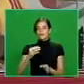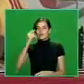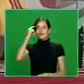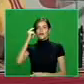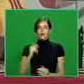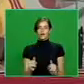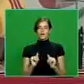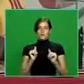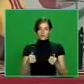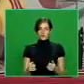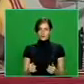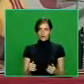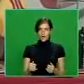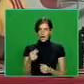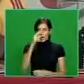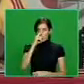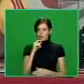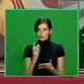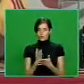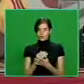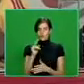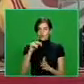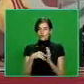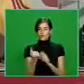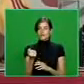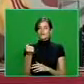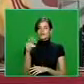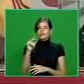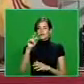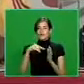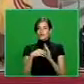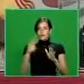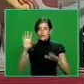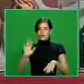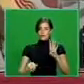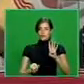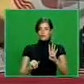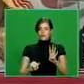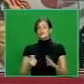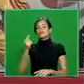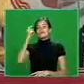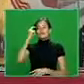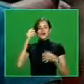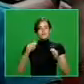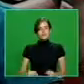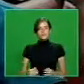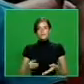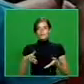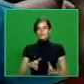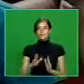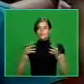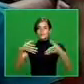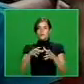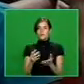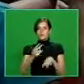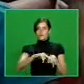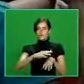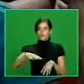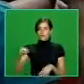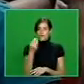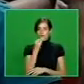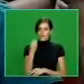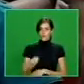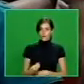que se inicia el año escolar 2013 2014 es el día del nacimiento del movimiento infantil y